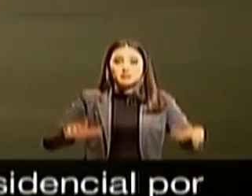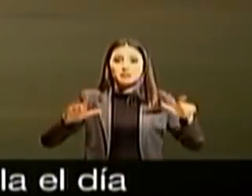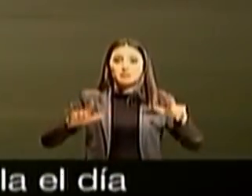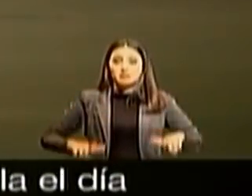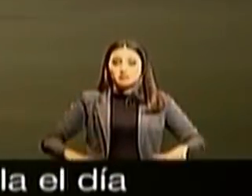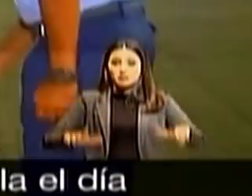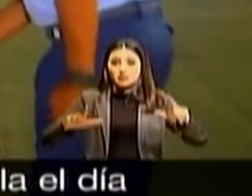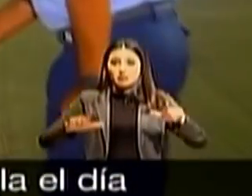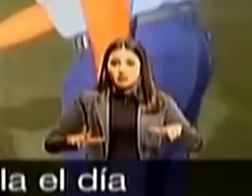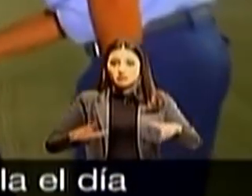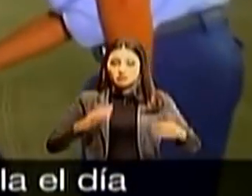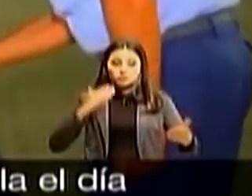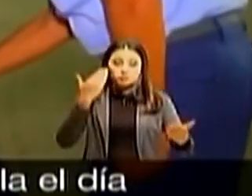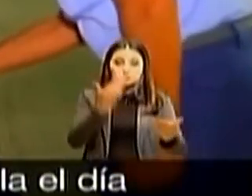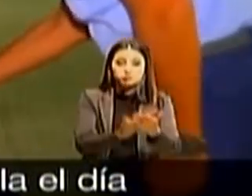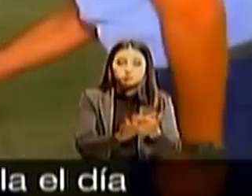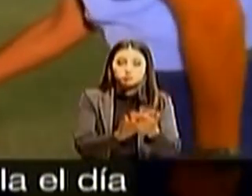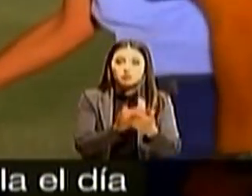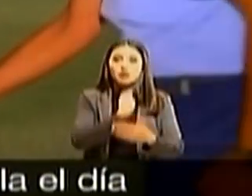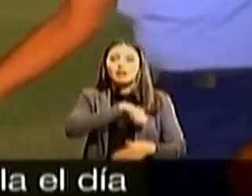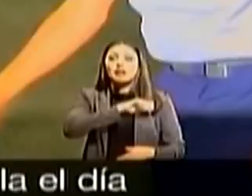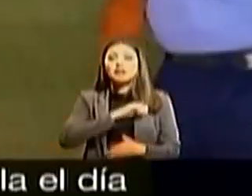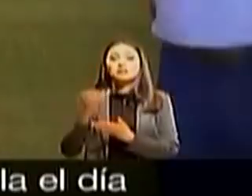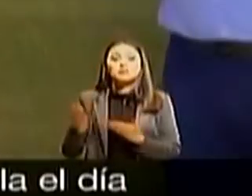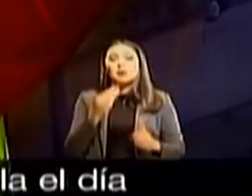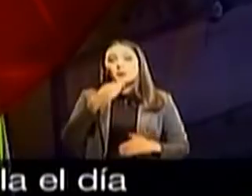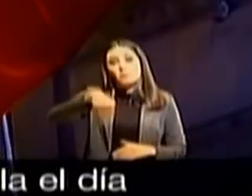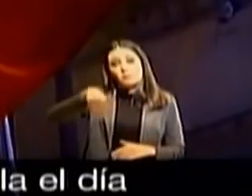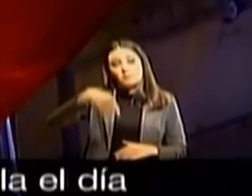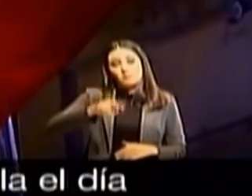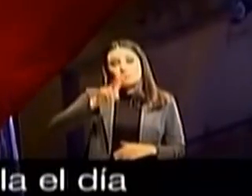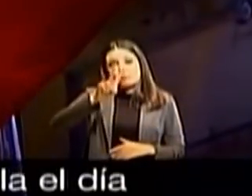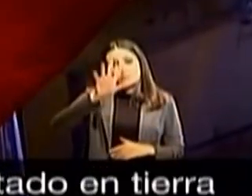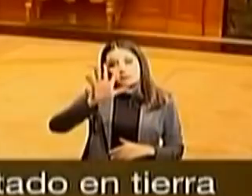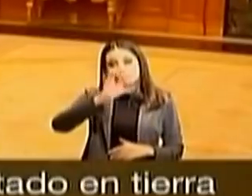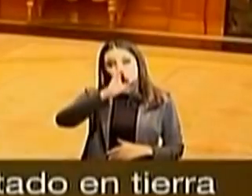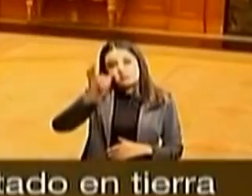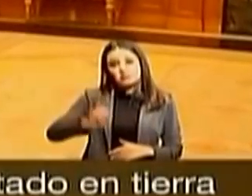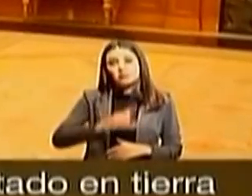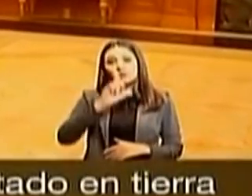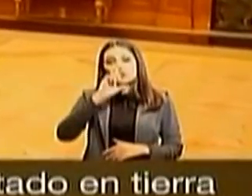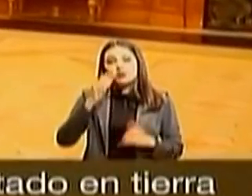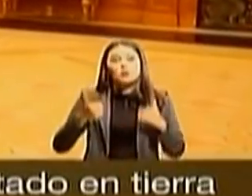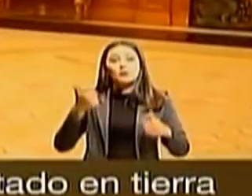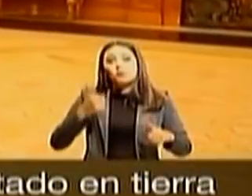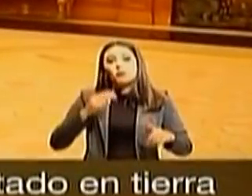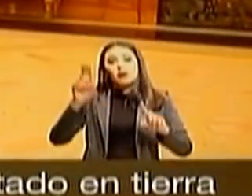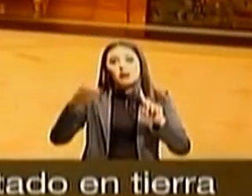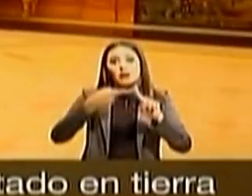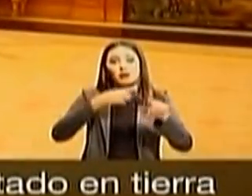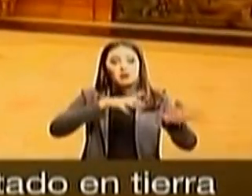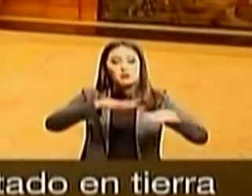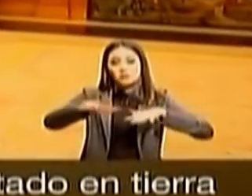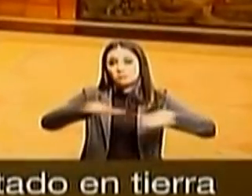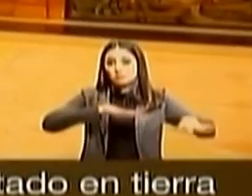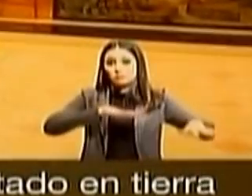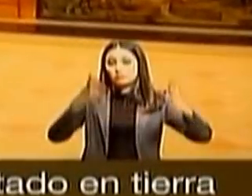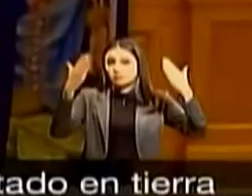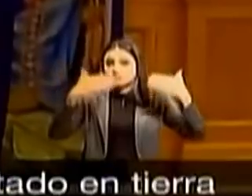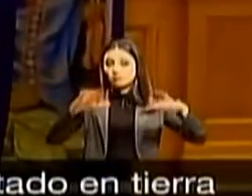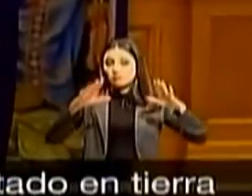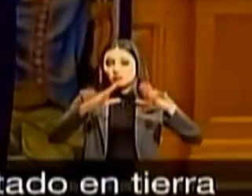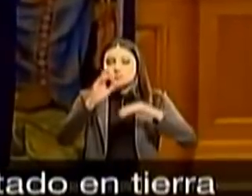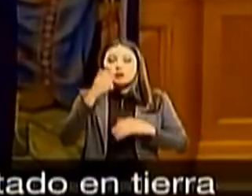Lenín Moreno, quien arribó a la capital española el día miércoles 25 de julio. La primera actividad del jefe de Estado en tierra